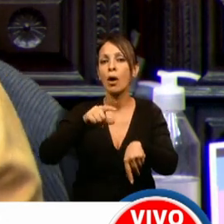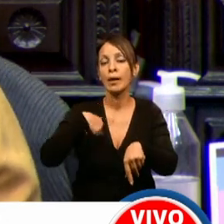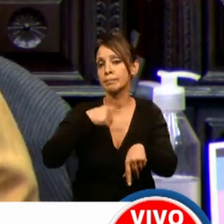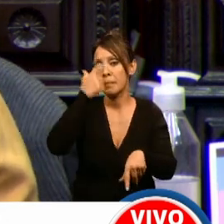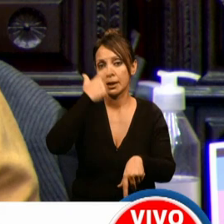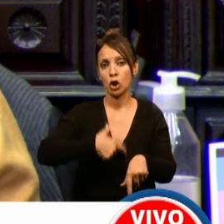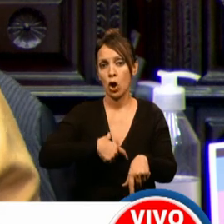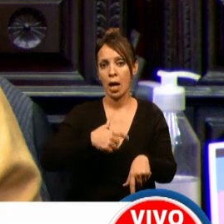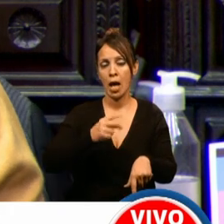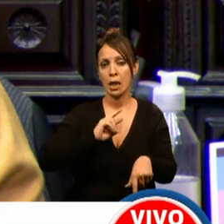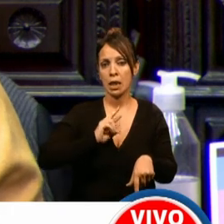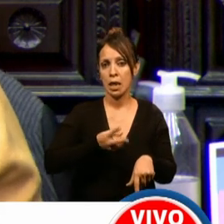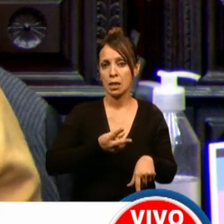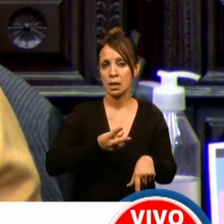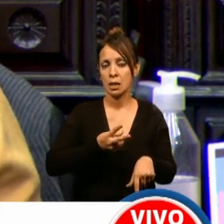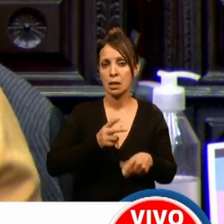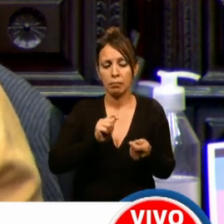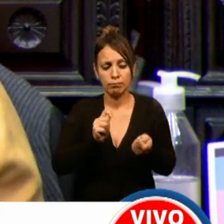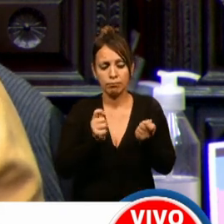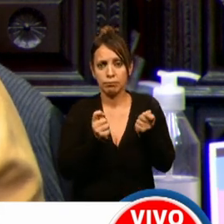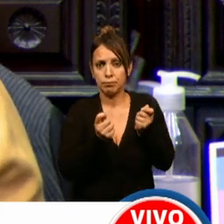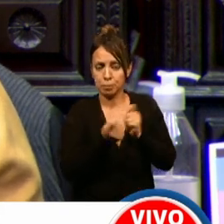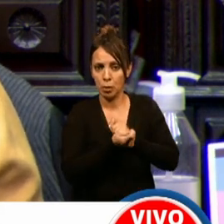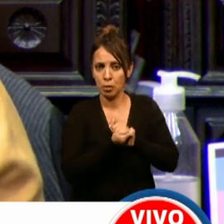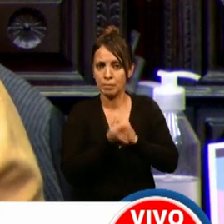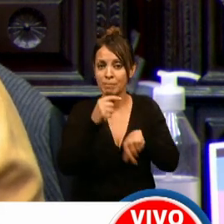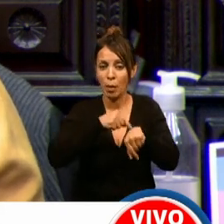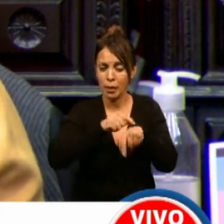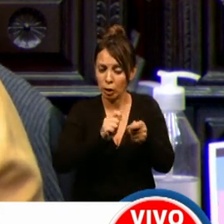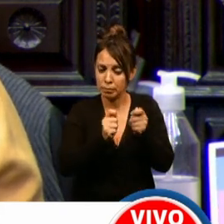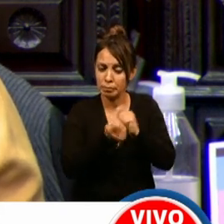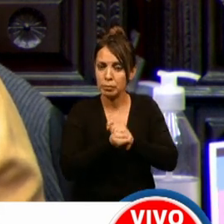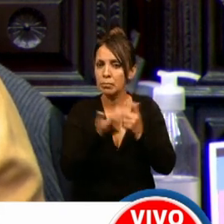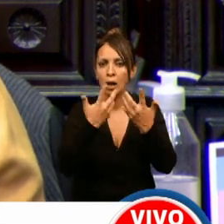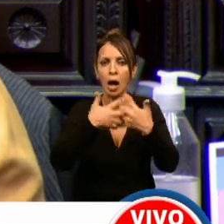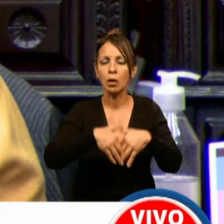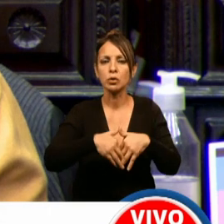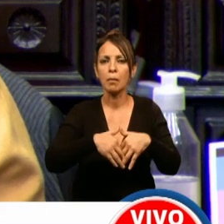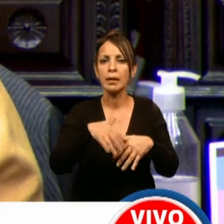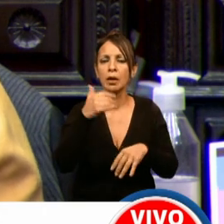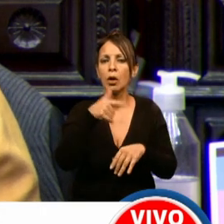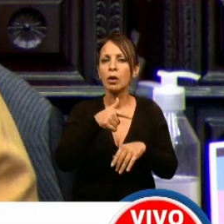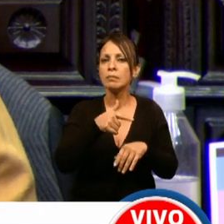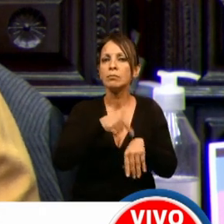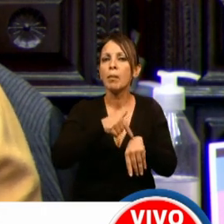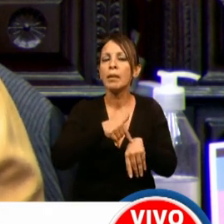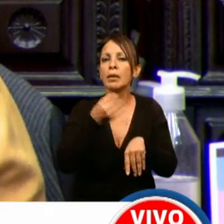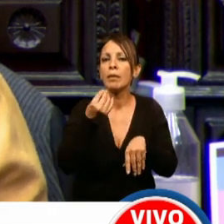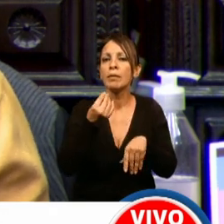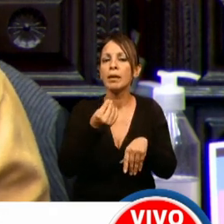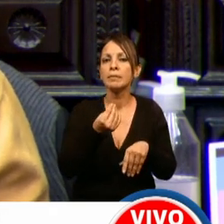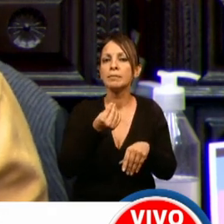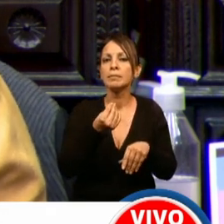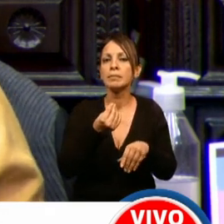la transición está directamente relacionado con la posibilidad de no